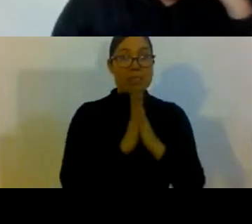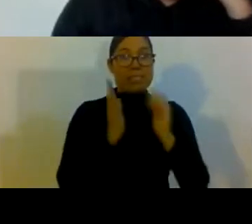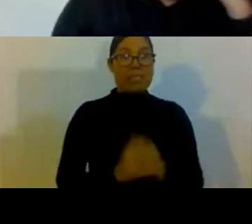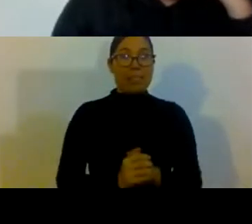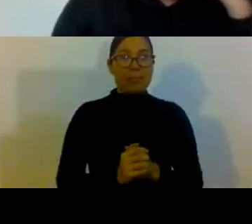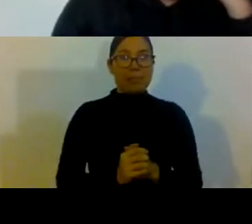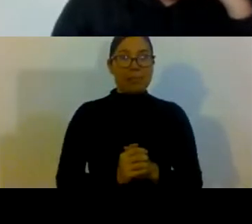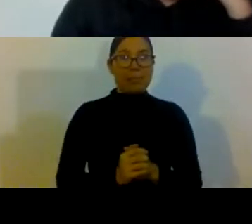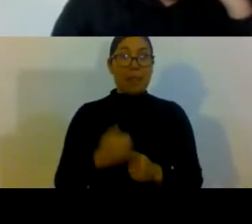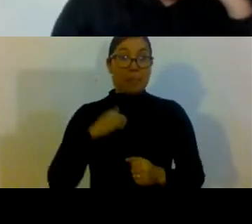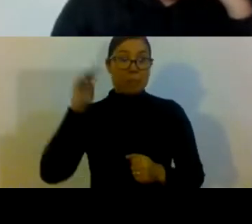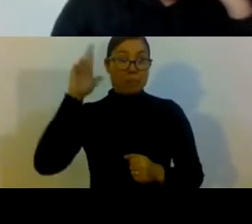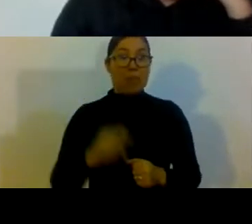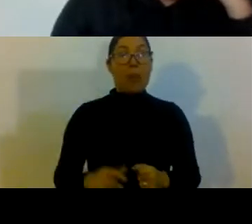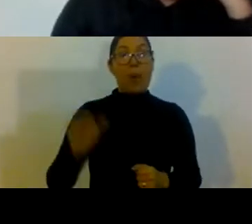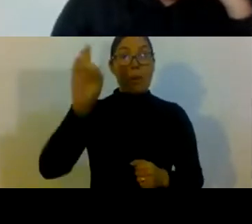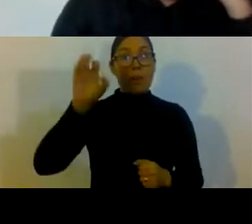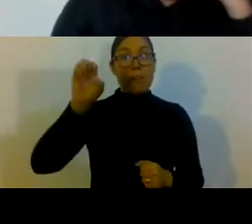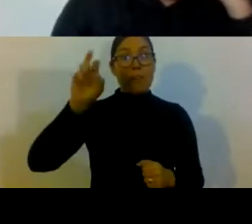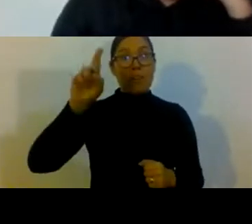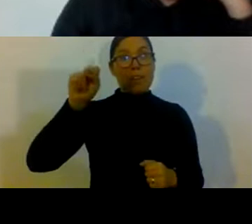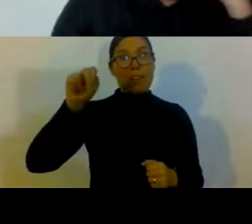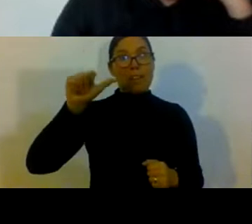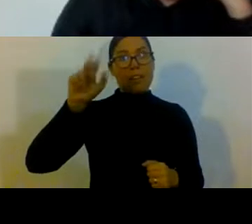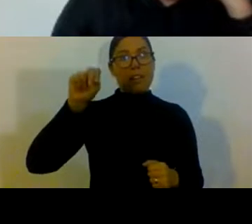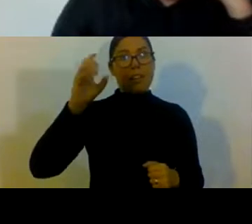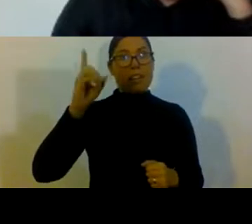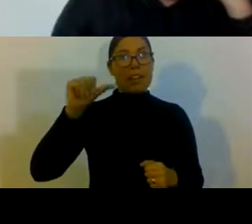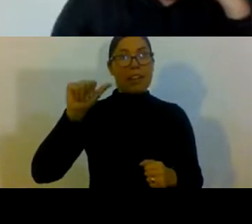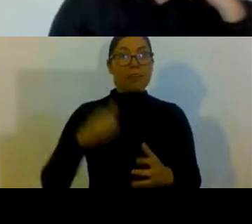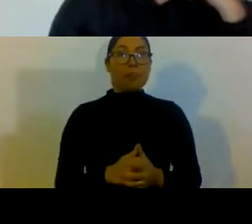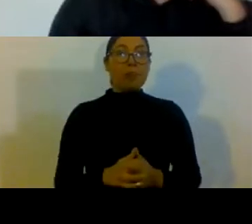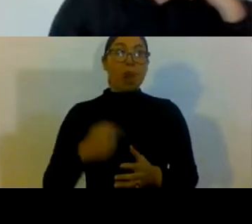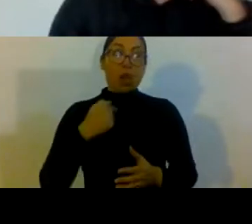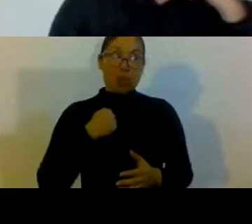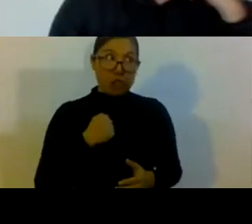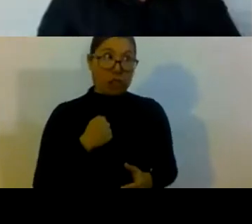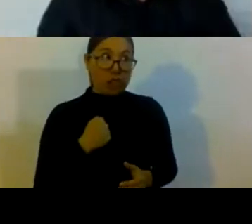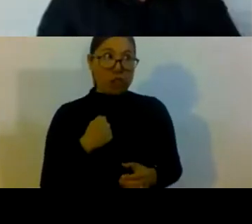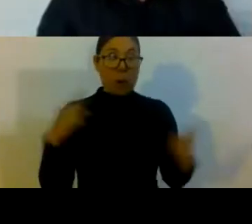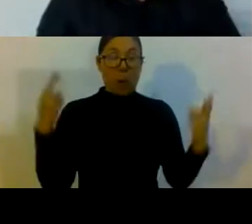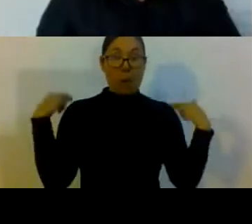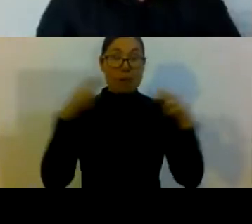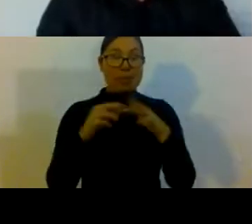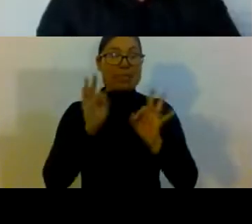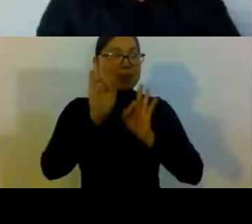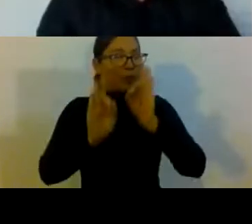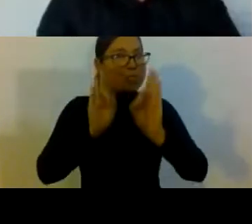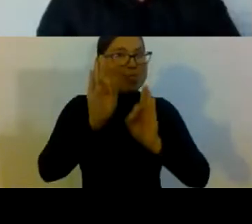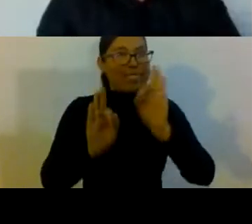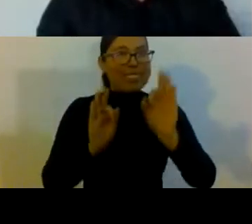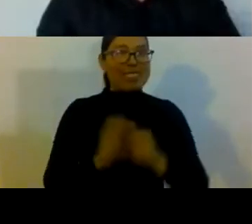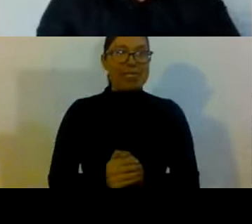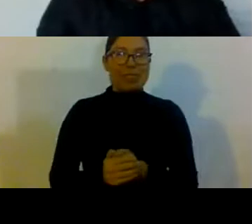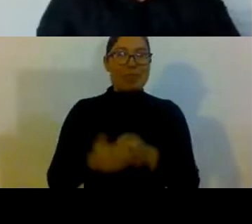Pues yo, a diferencia de pues las demás, soy maestra en formación y pues próxima maestra en un